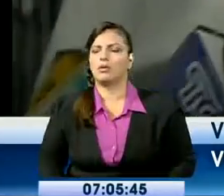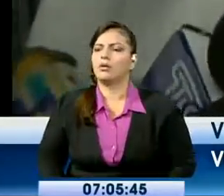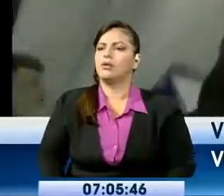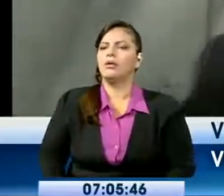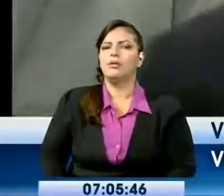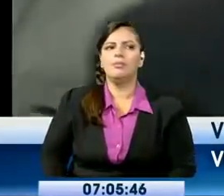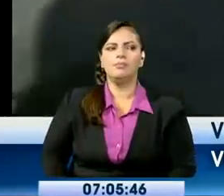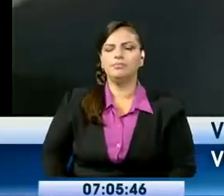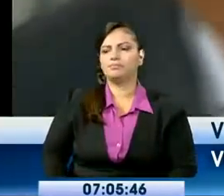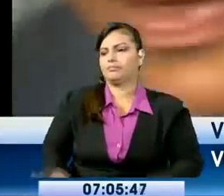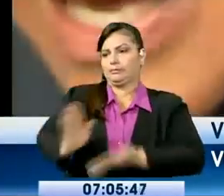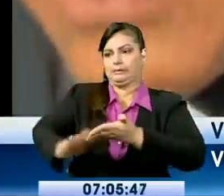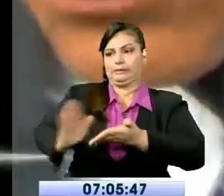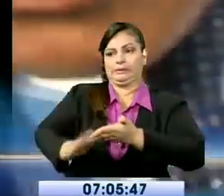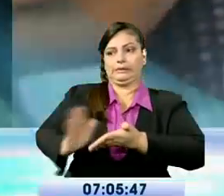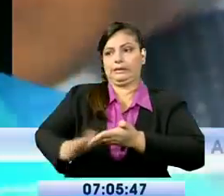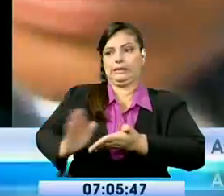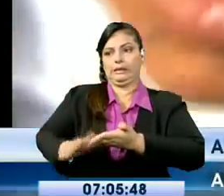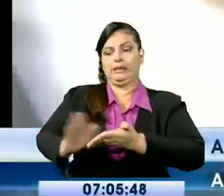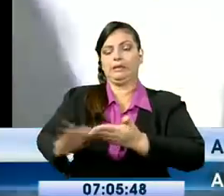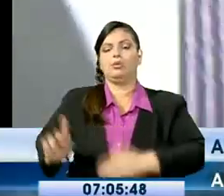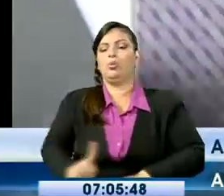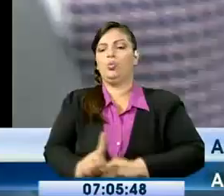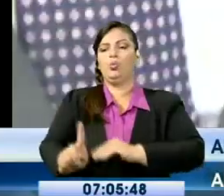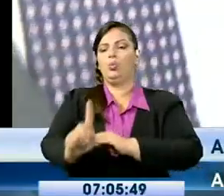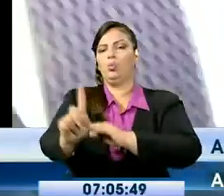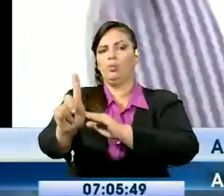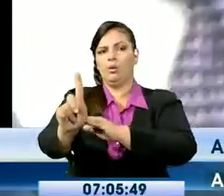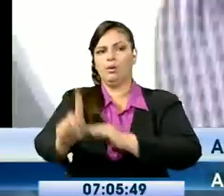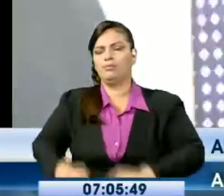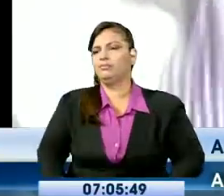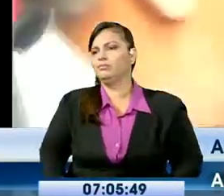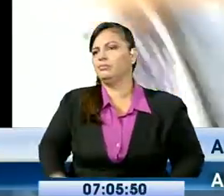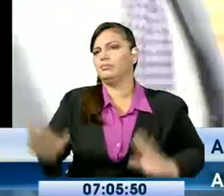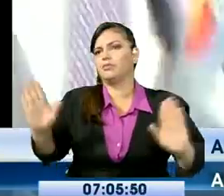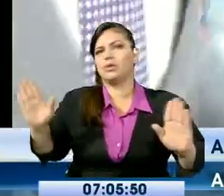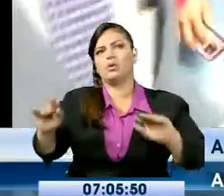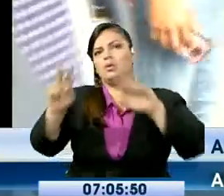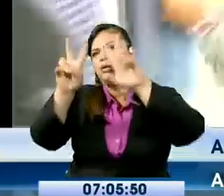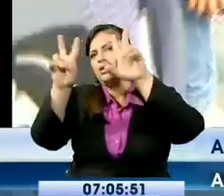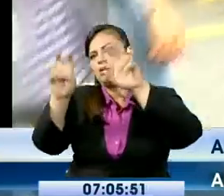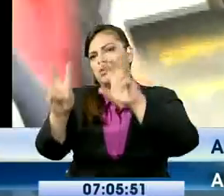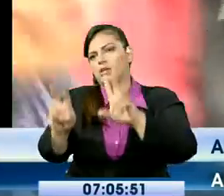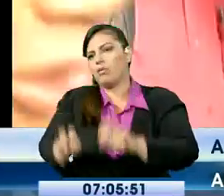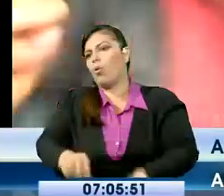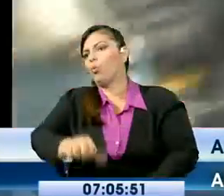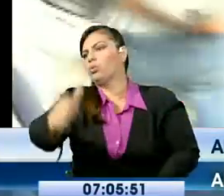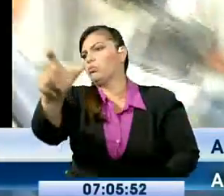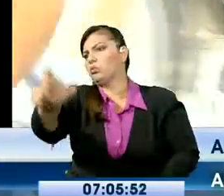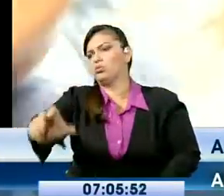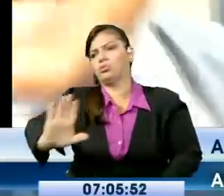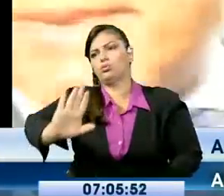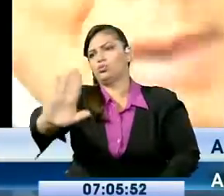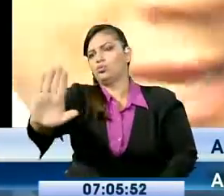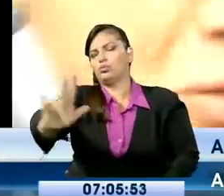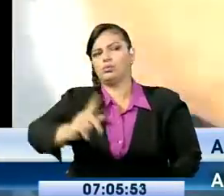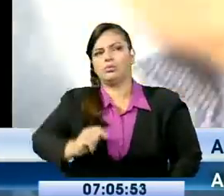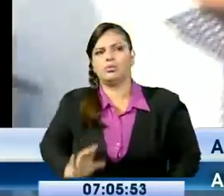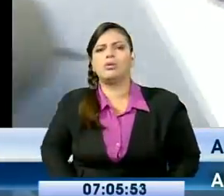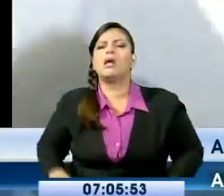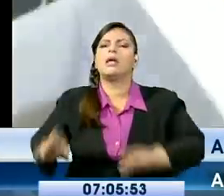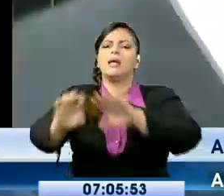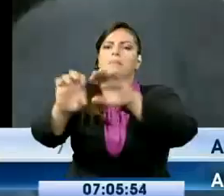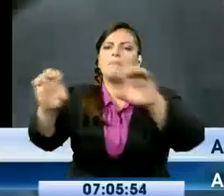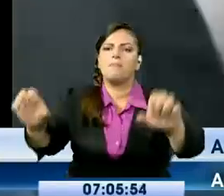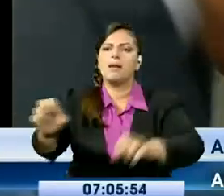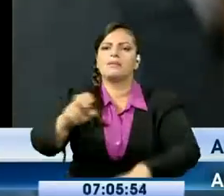temas, déjenme pasar, estos son temas de... No, pues son temas, esos son temas entre terceros. Ajá. En todos son cuentas de compañías privadas, no son